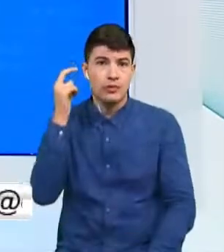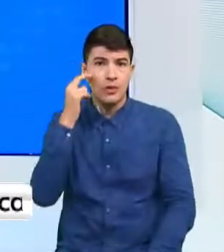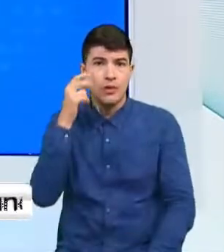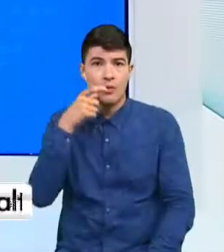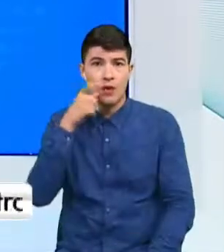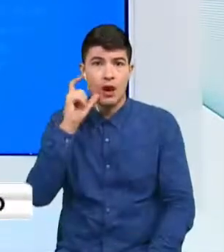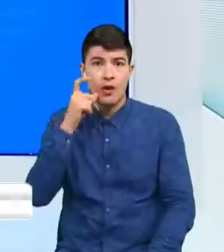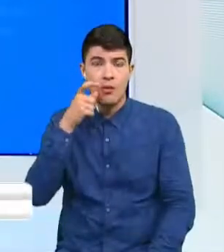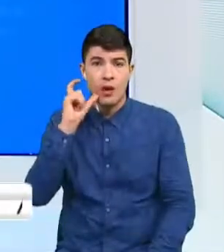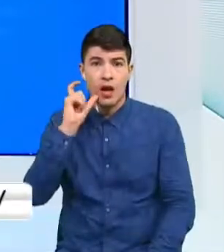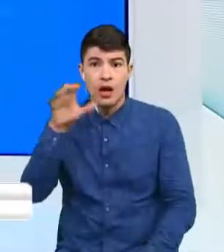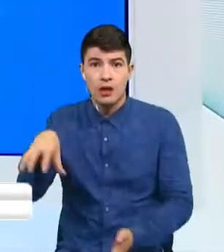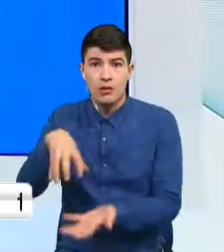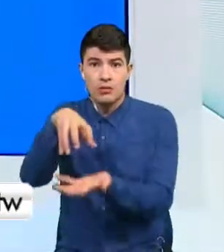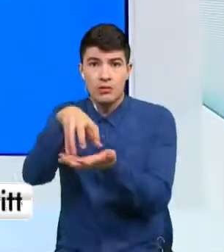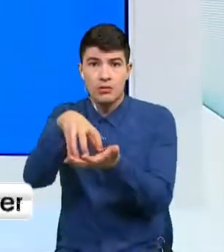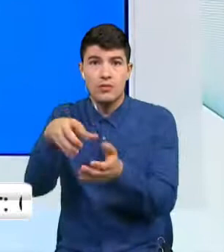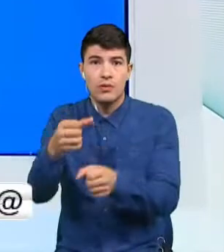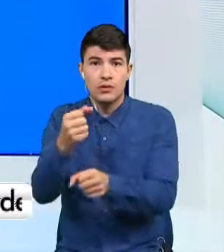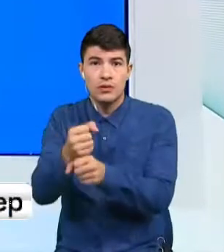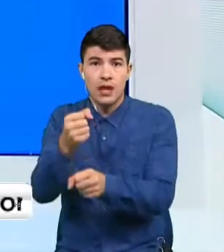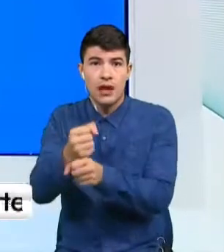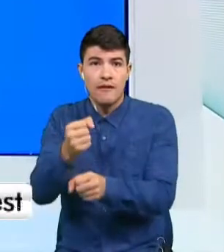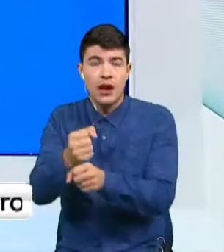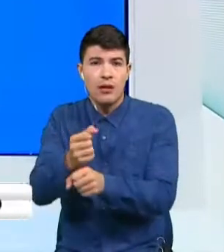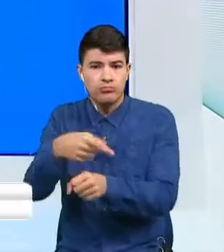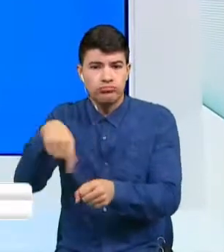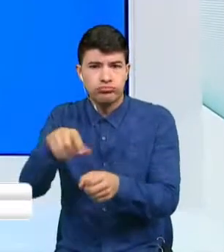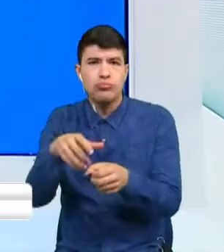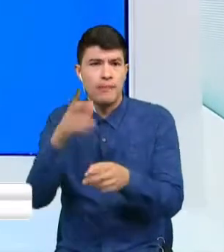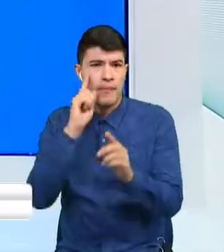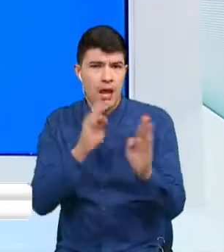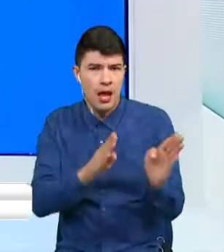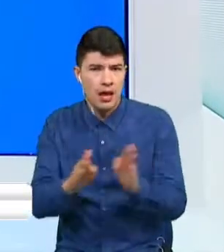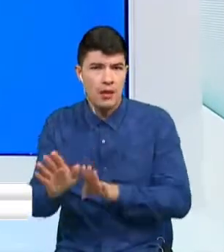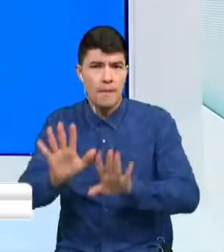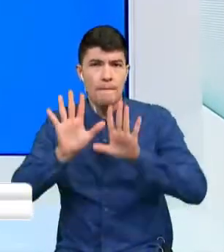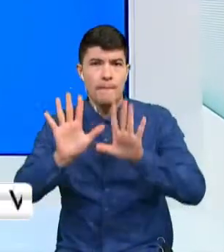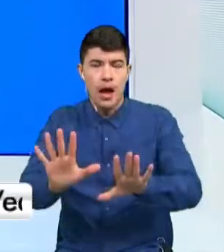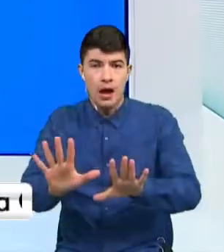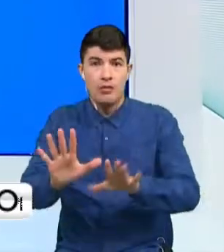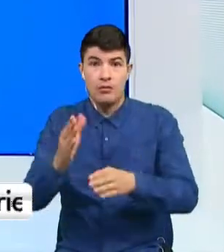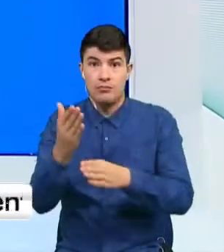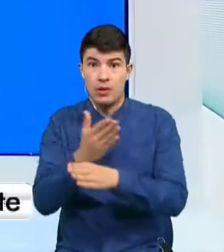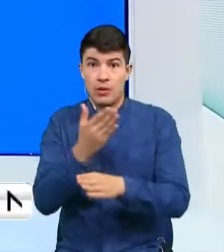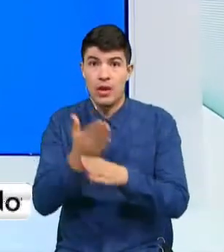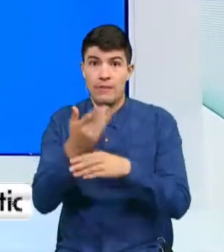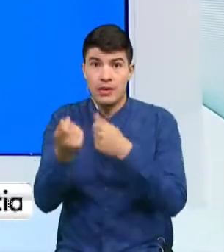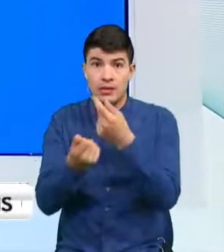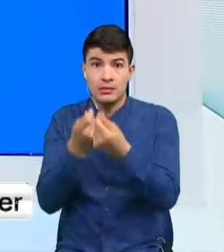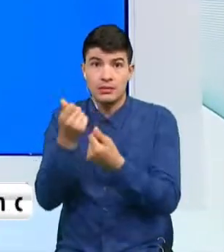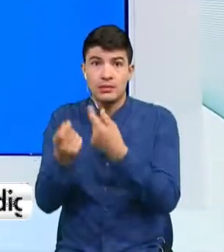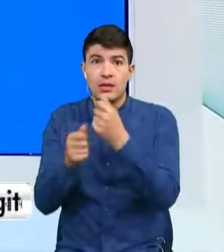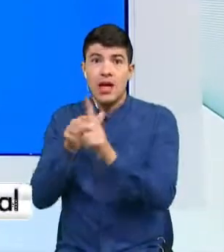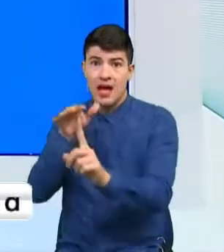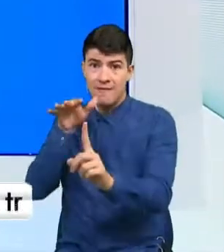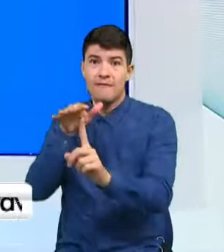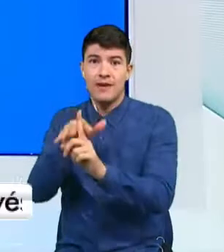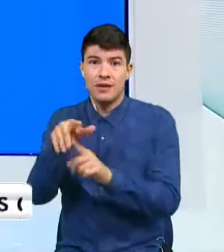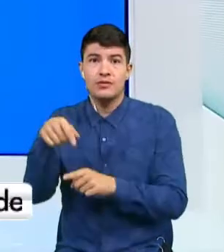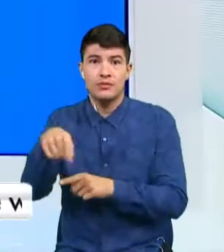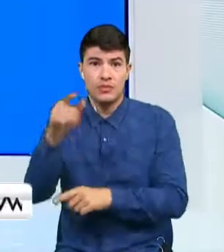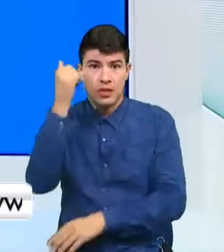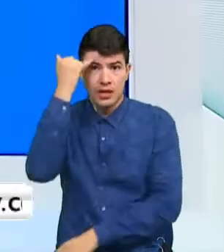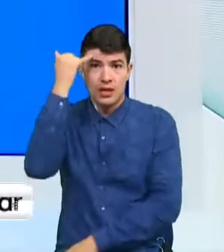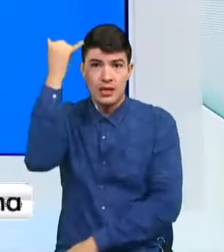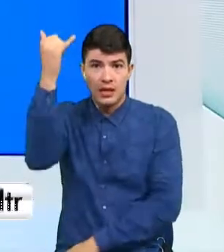las centrales obreras de la ciudad estarían planeando un paro cívico la crisis económica de la frontera estaría influenciando esta